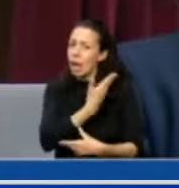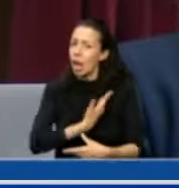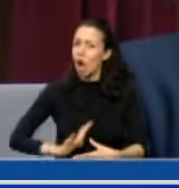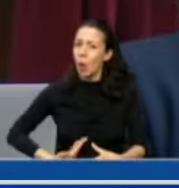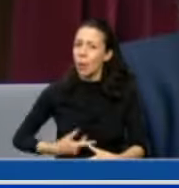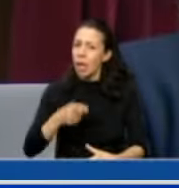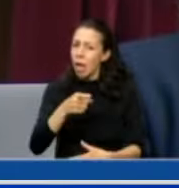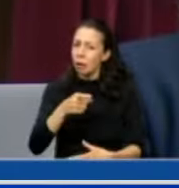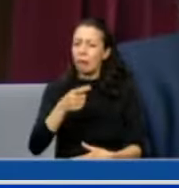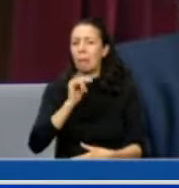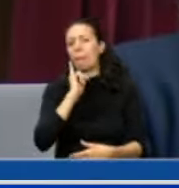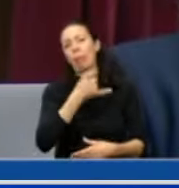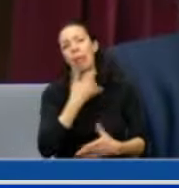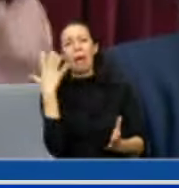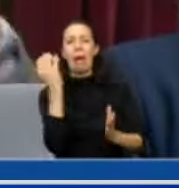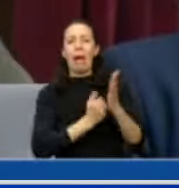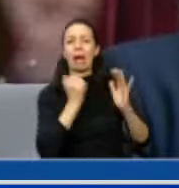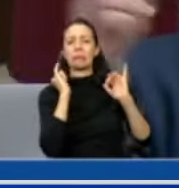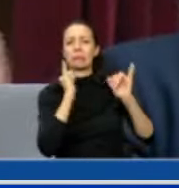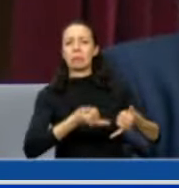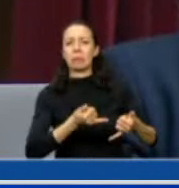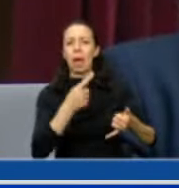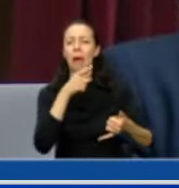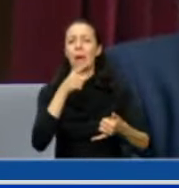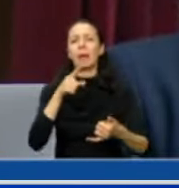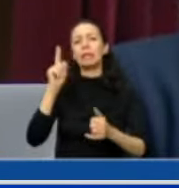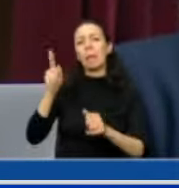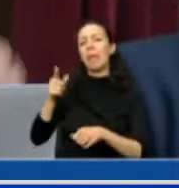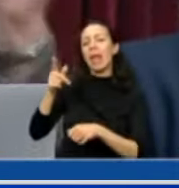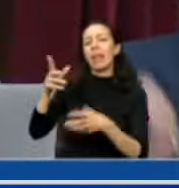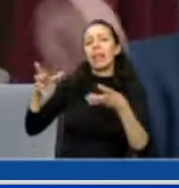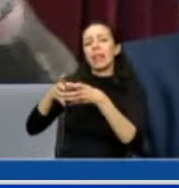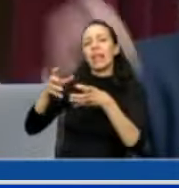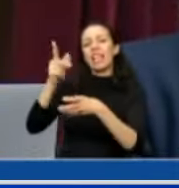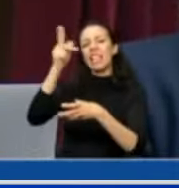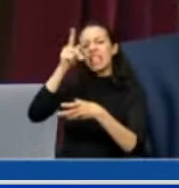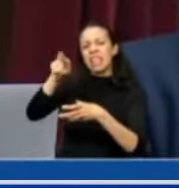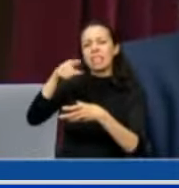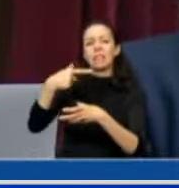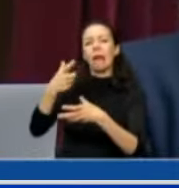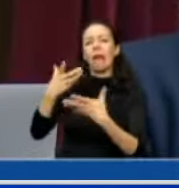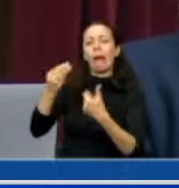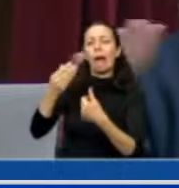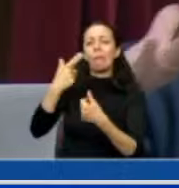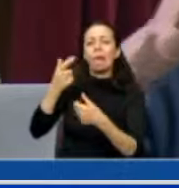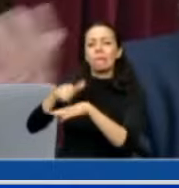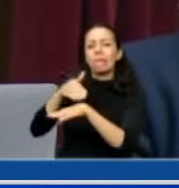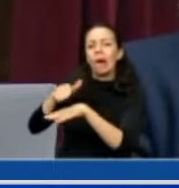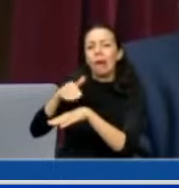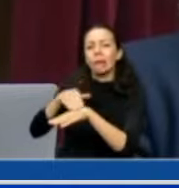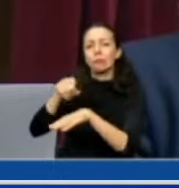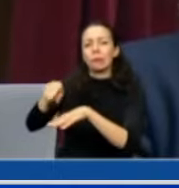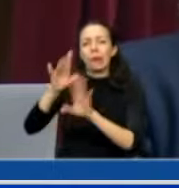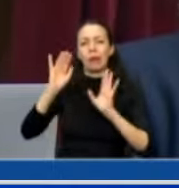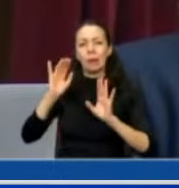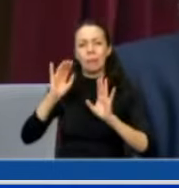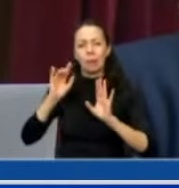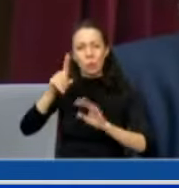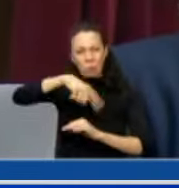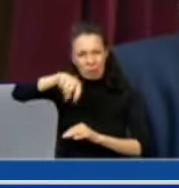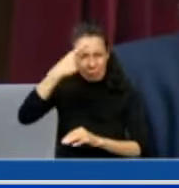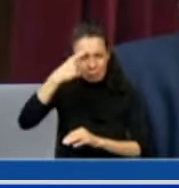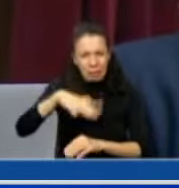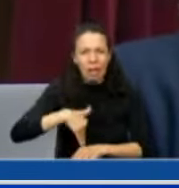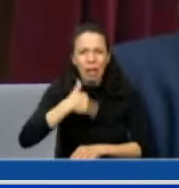nadie más, puede hacer lo que quiere. Aprueban lo que le interesa, lo hacen lo que se le ocurre. Por eso es que o sea, que usted lo ve a un Milei